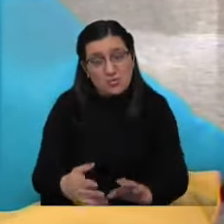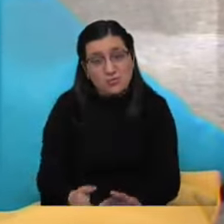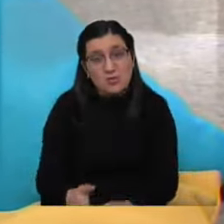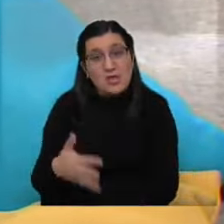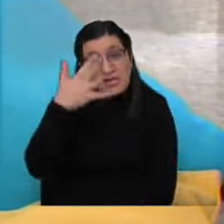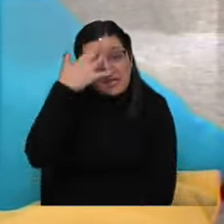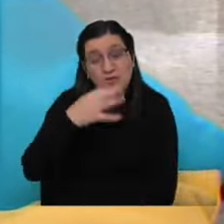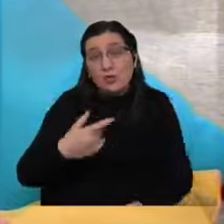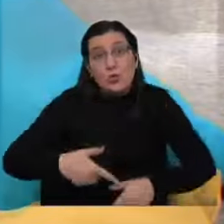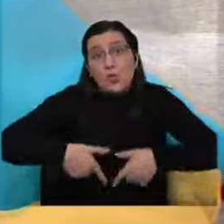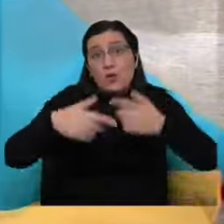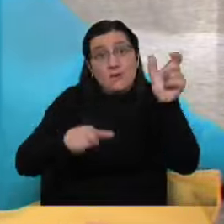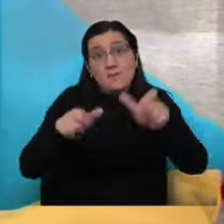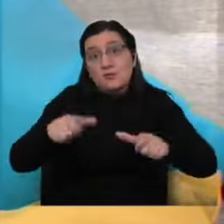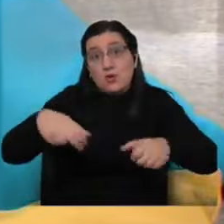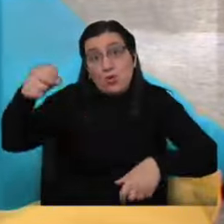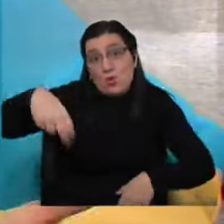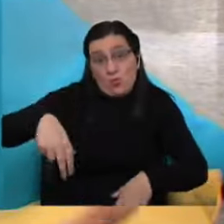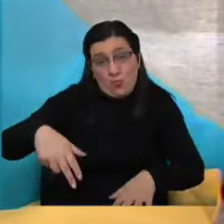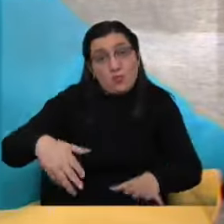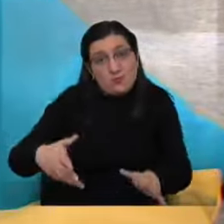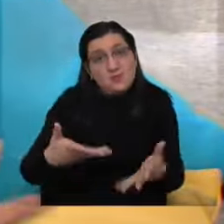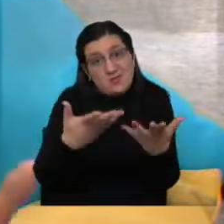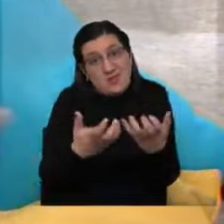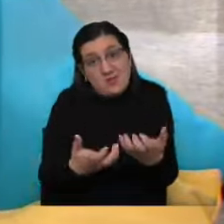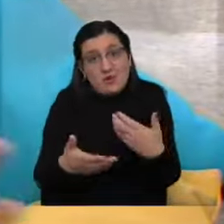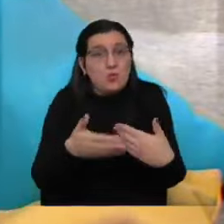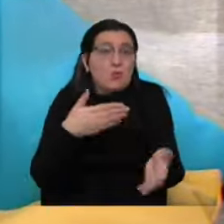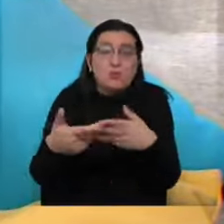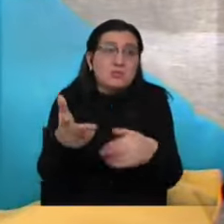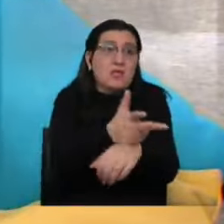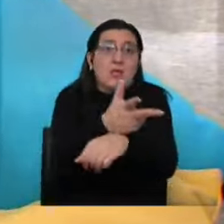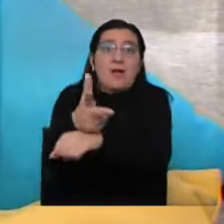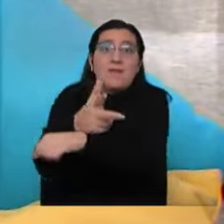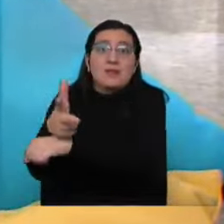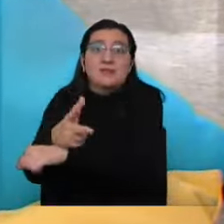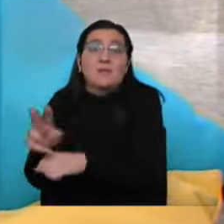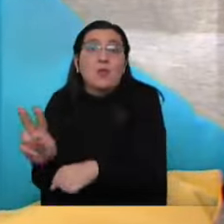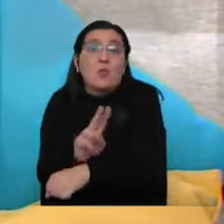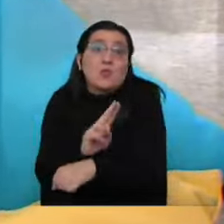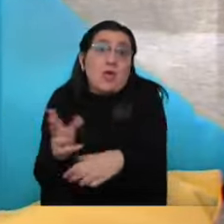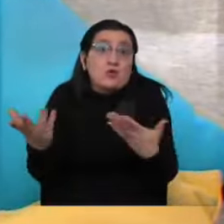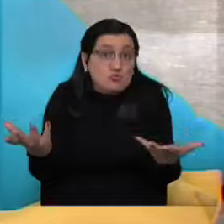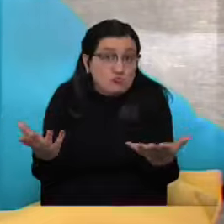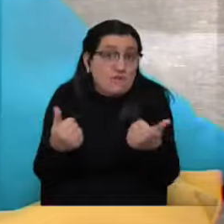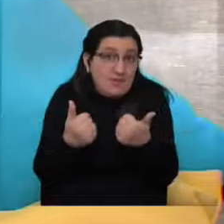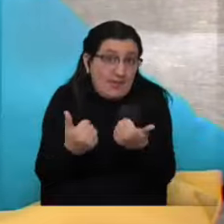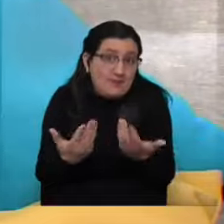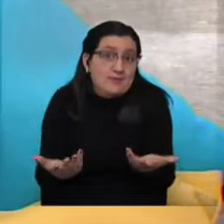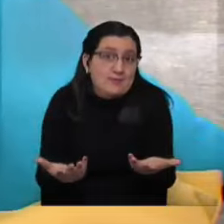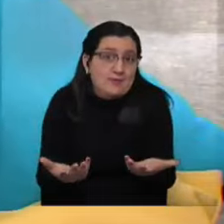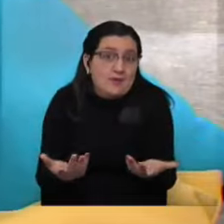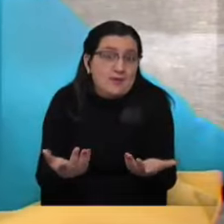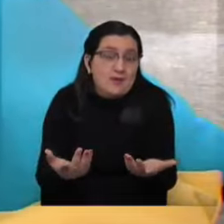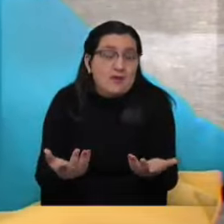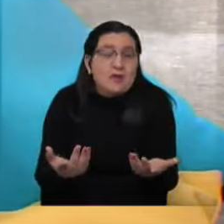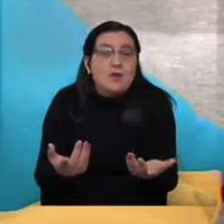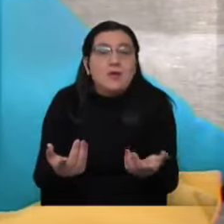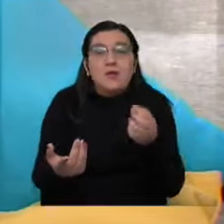que cualquier vecino común este quiere nadie le importa que haya cámara si son para eso Este pero bueno